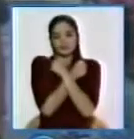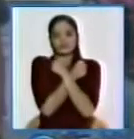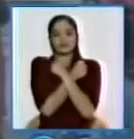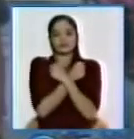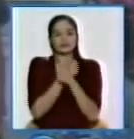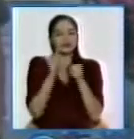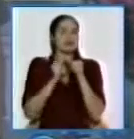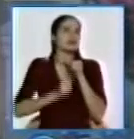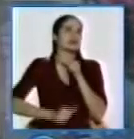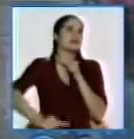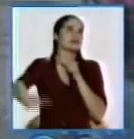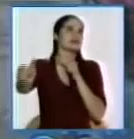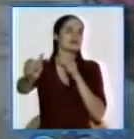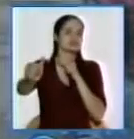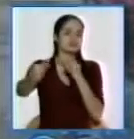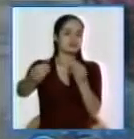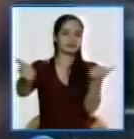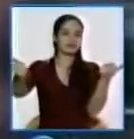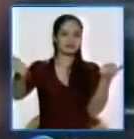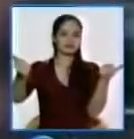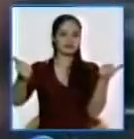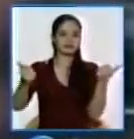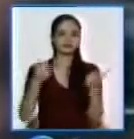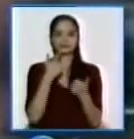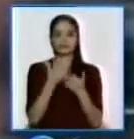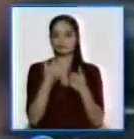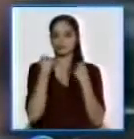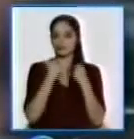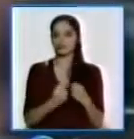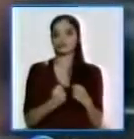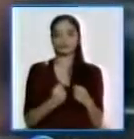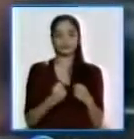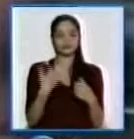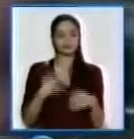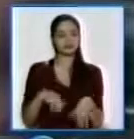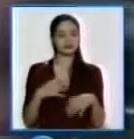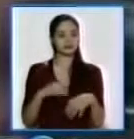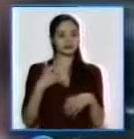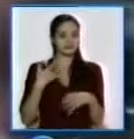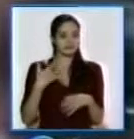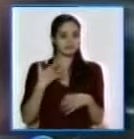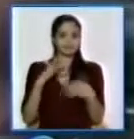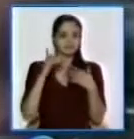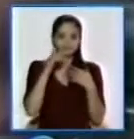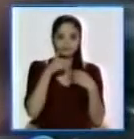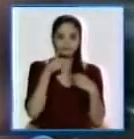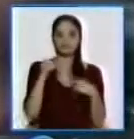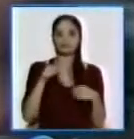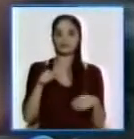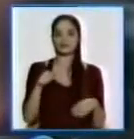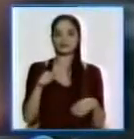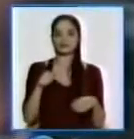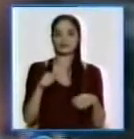para toda la vida, se había ido. No, pues muy duro porque pues él era